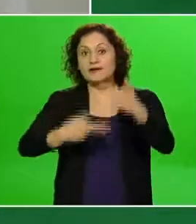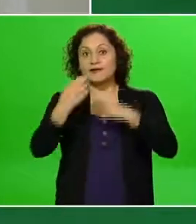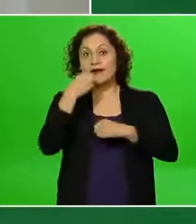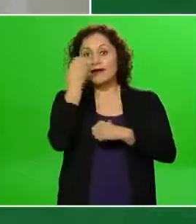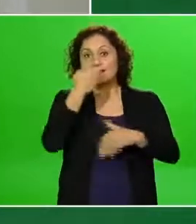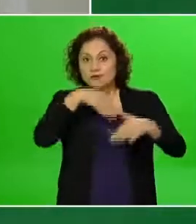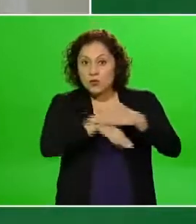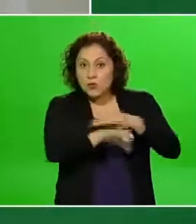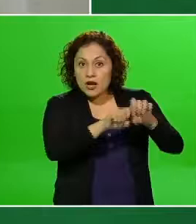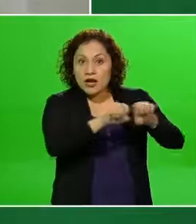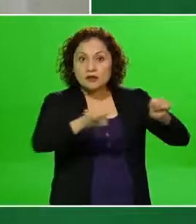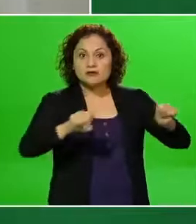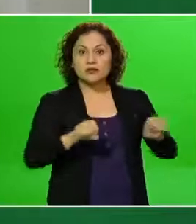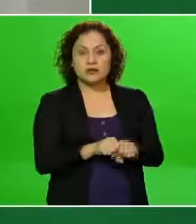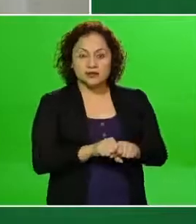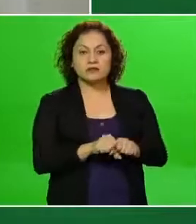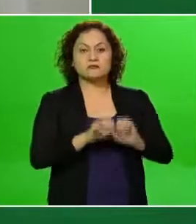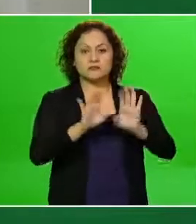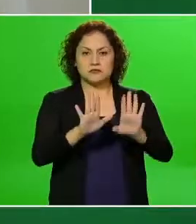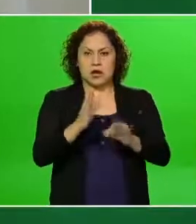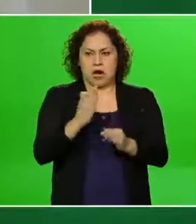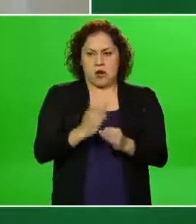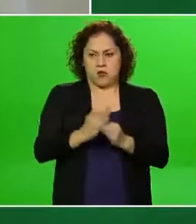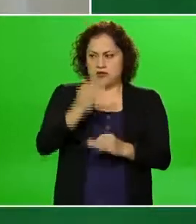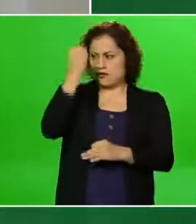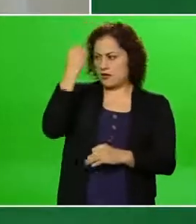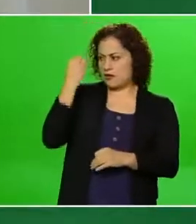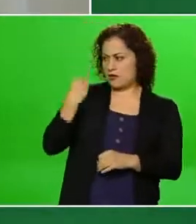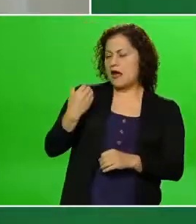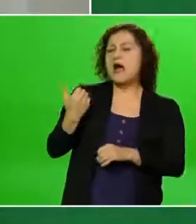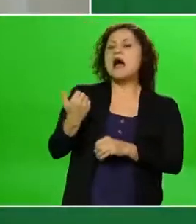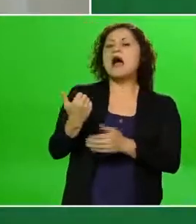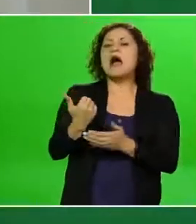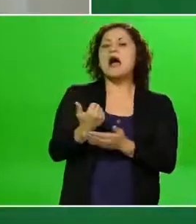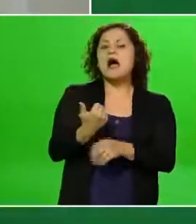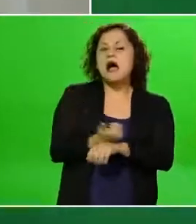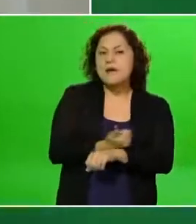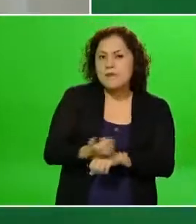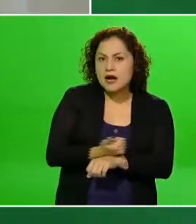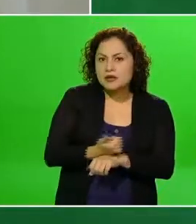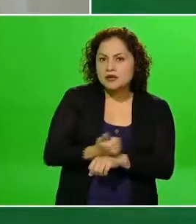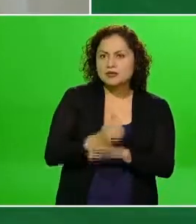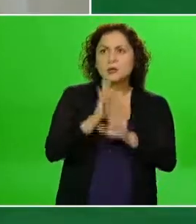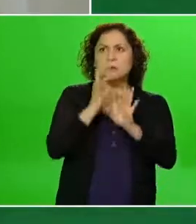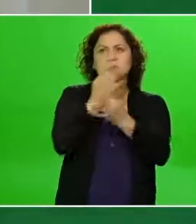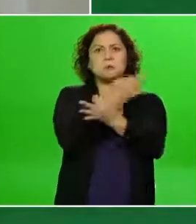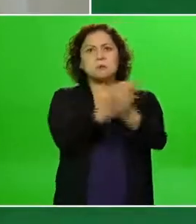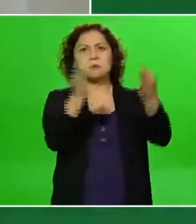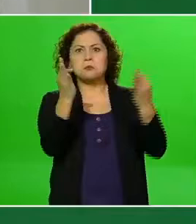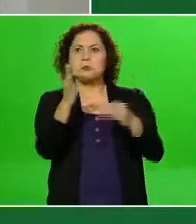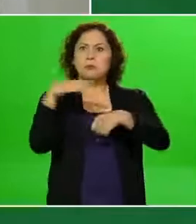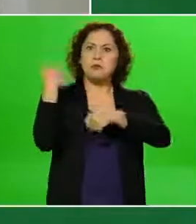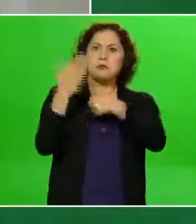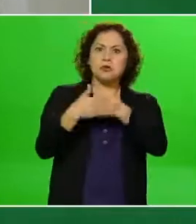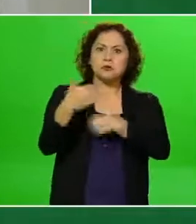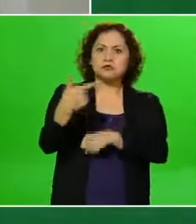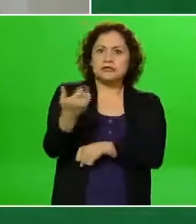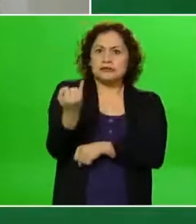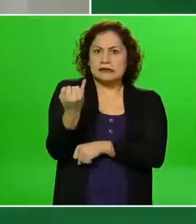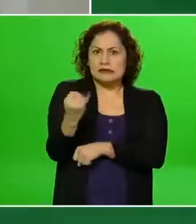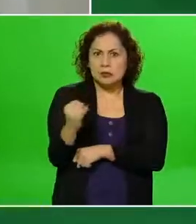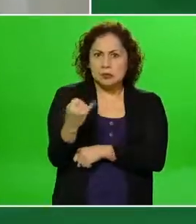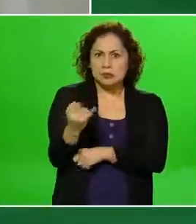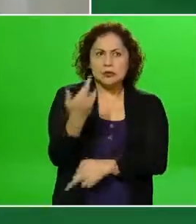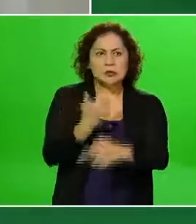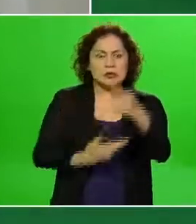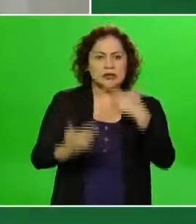pues estamos todavía en semáforo amarillo y vamos a regresar, se anuncia ya que vamos a regresar el 7 de junio a clases presenciales, y en